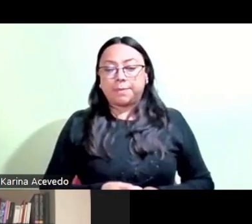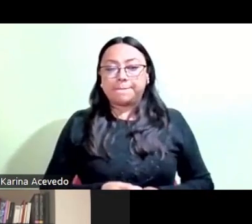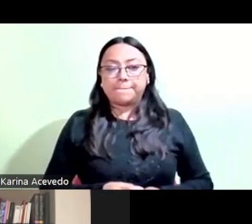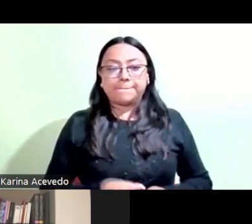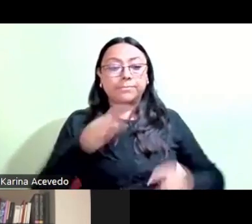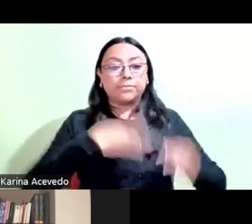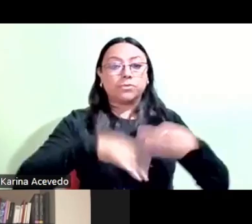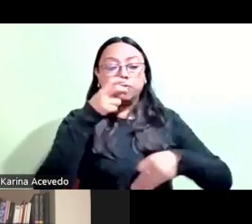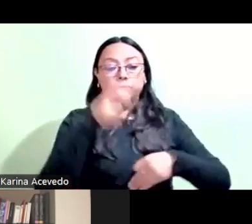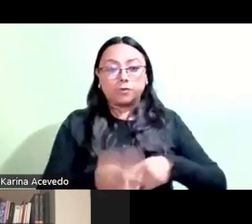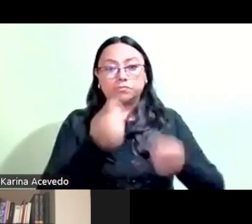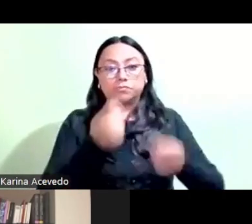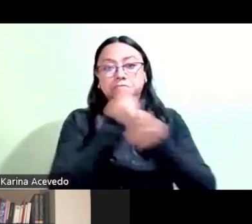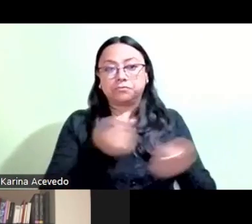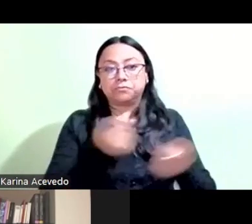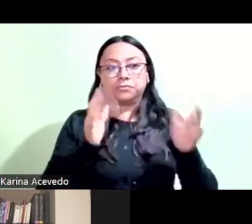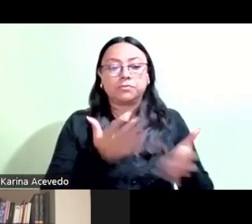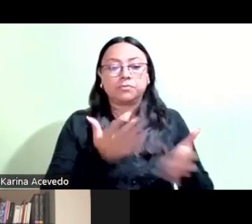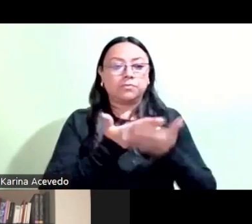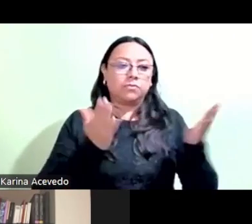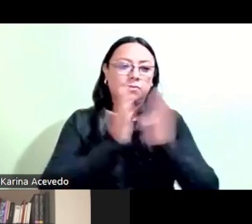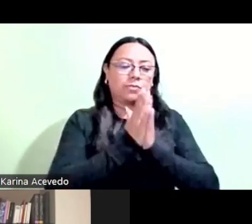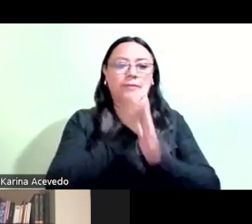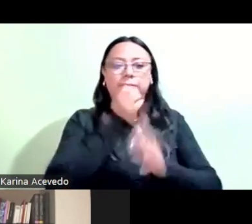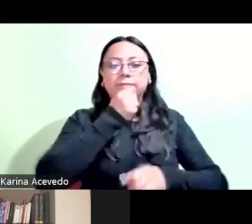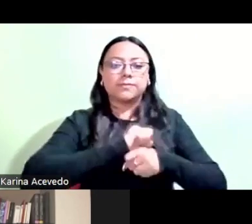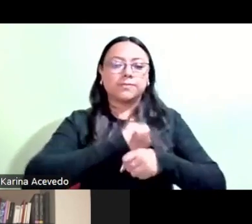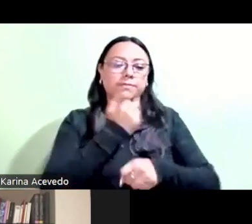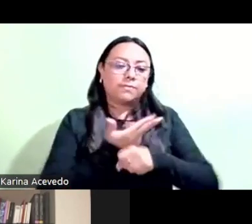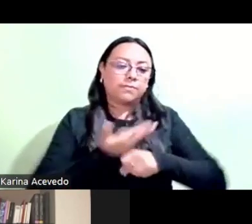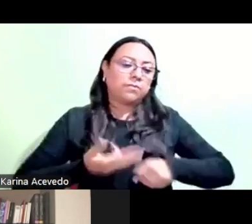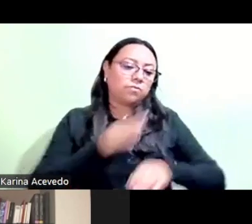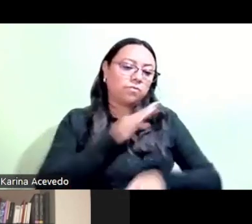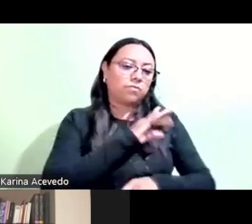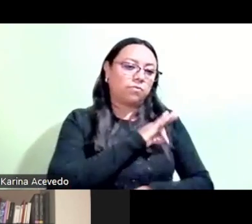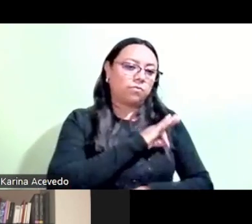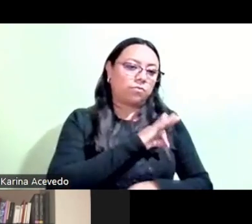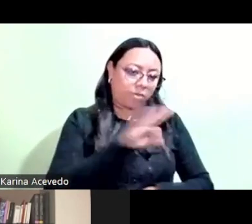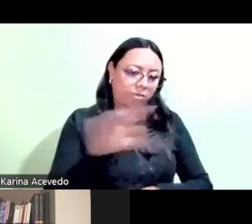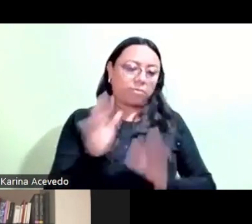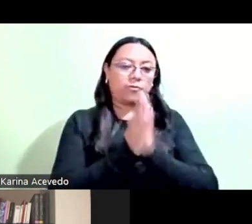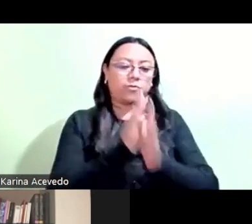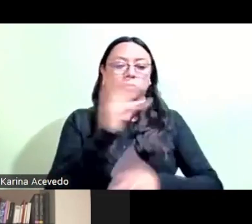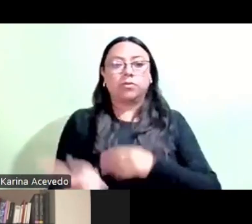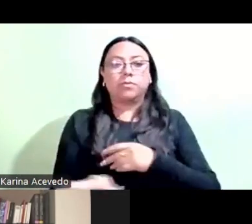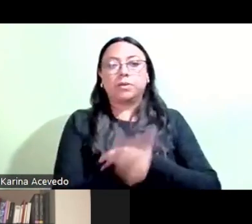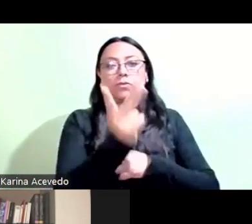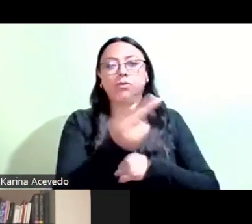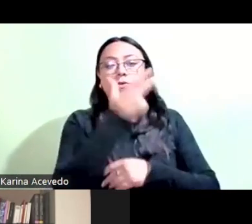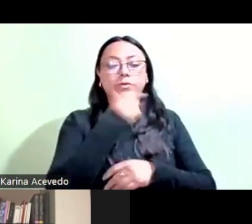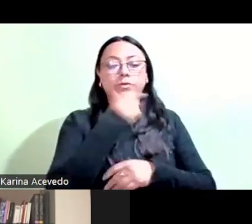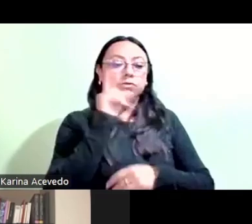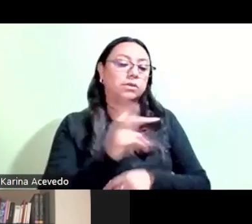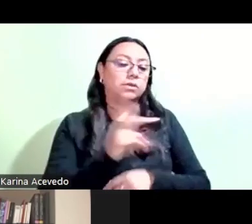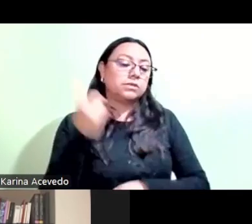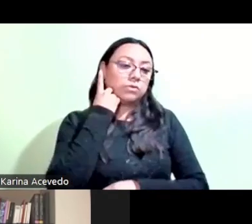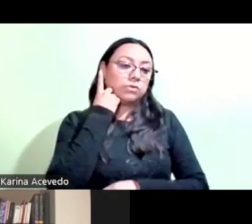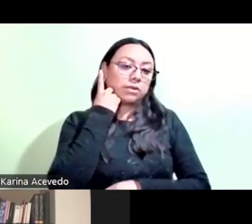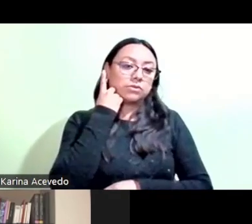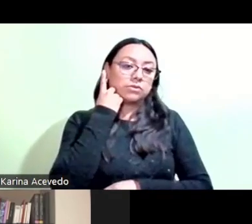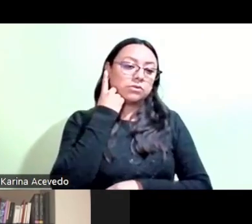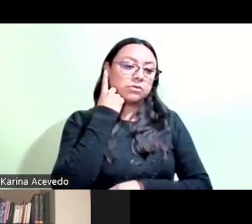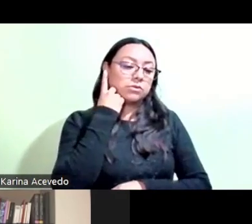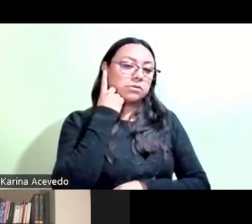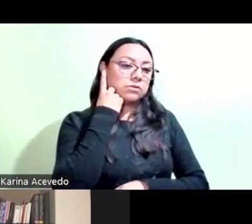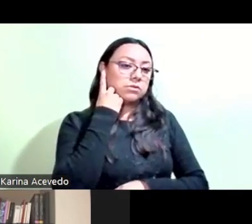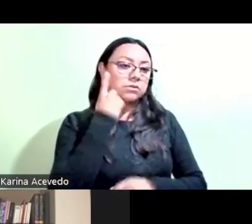fueron enviados. Solicitaría al secretario, si es tan gentil, consultar a las y los legisladores, si es tan amable de